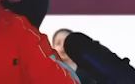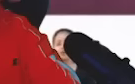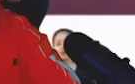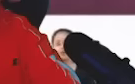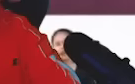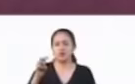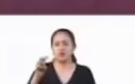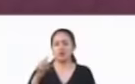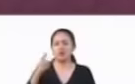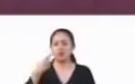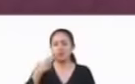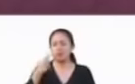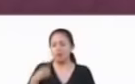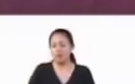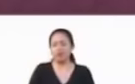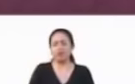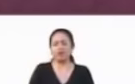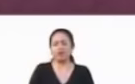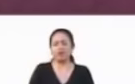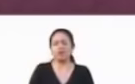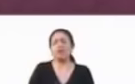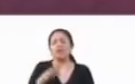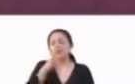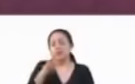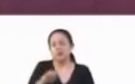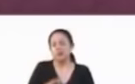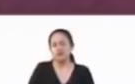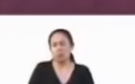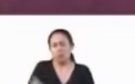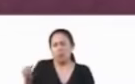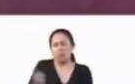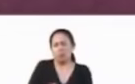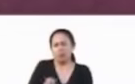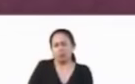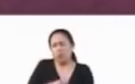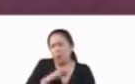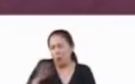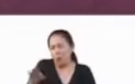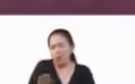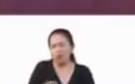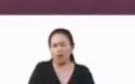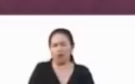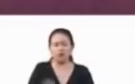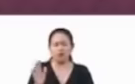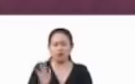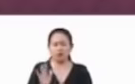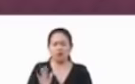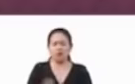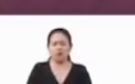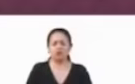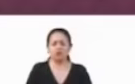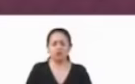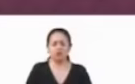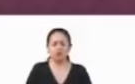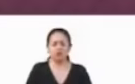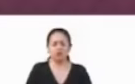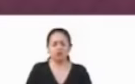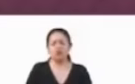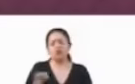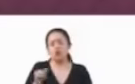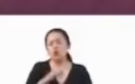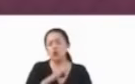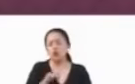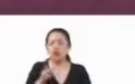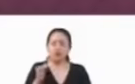a exigirlo a la autoridad electoral y pues tienen que cumplir con una serie de requisitos y la autoridad electoral